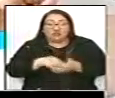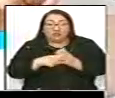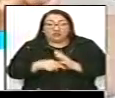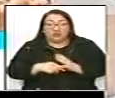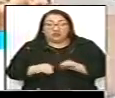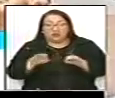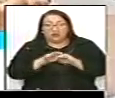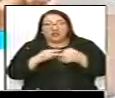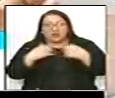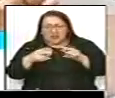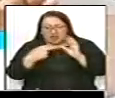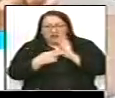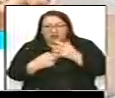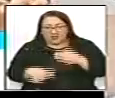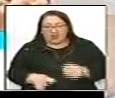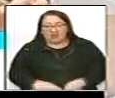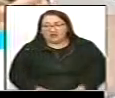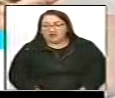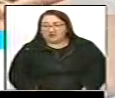críticos identificados,